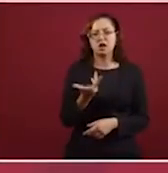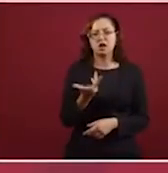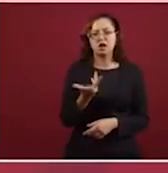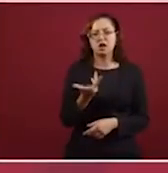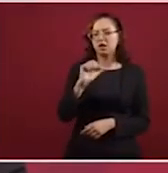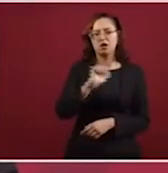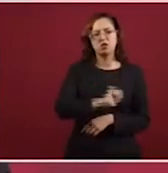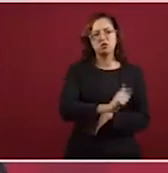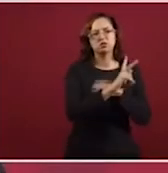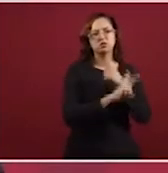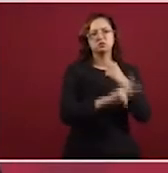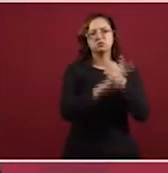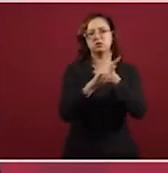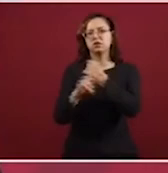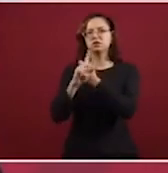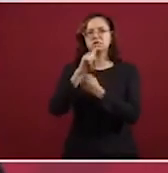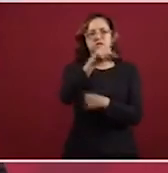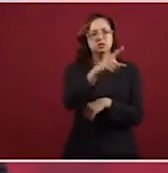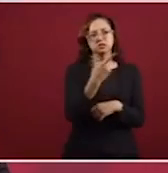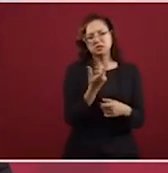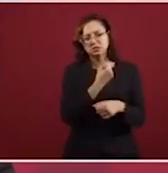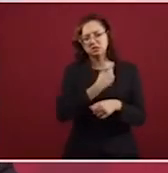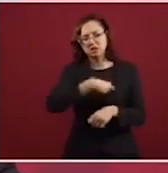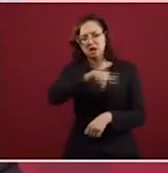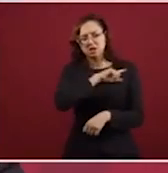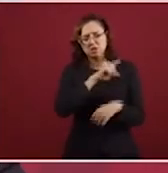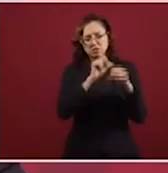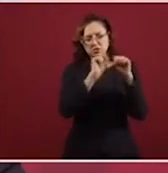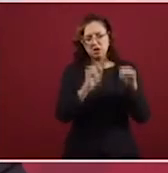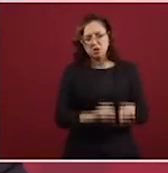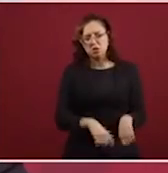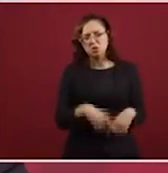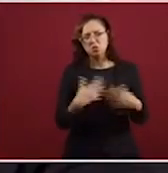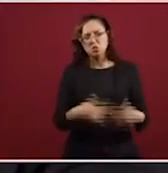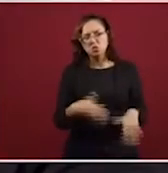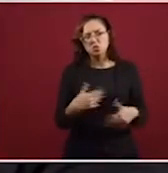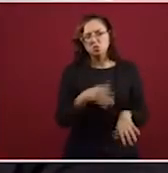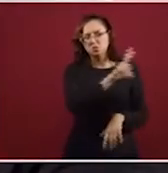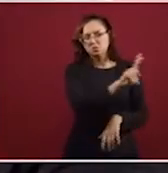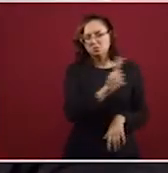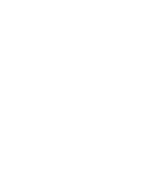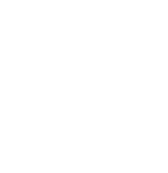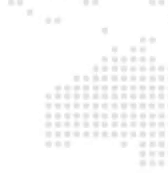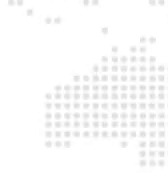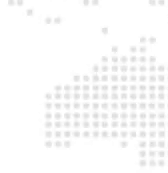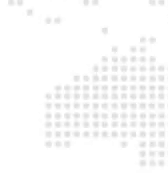Ese es mi desafío, mi reto.